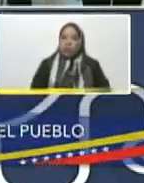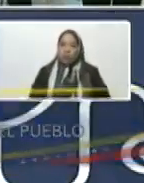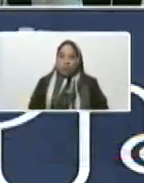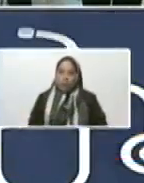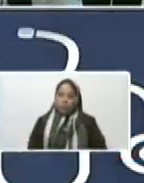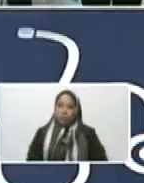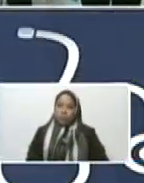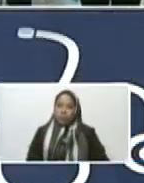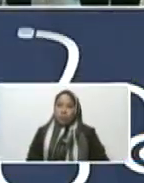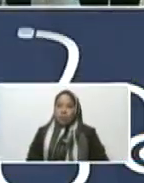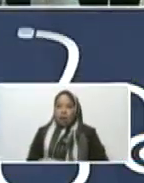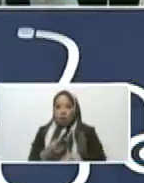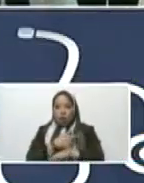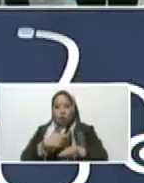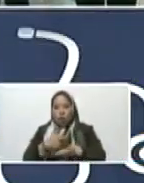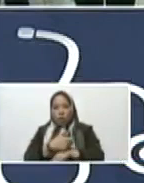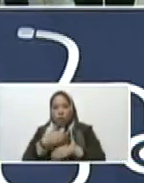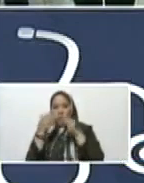Clark,